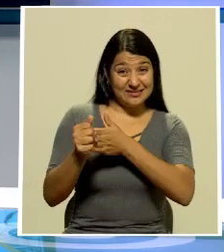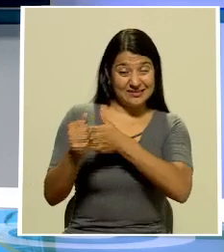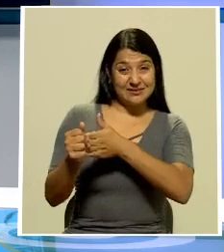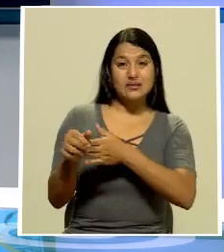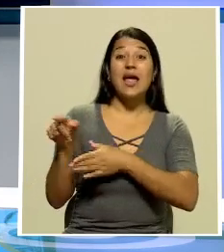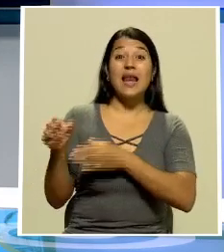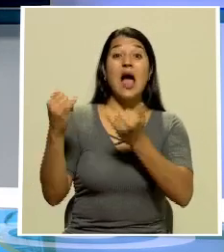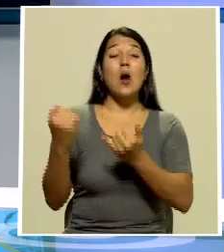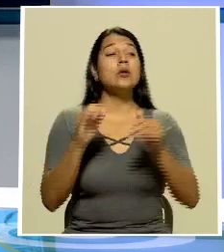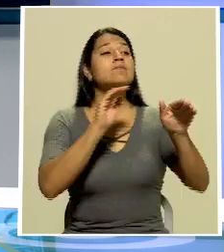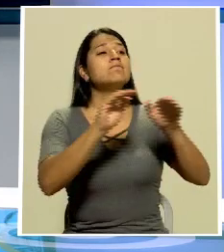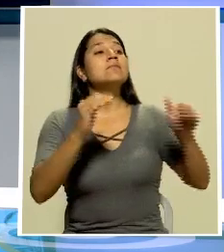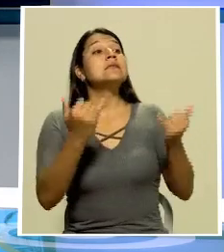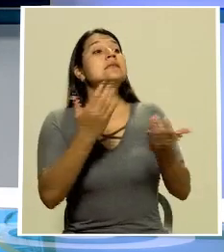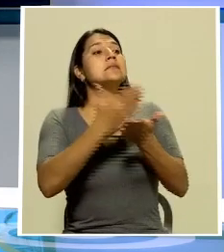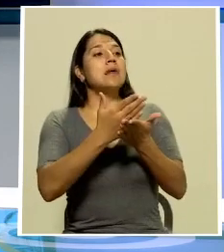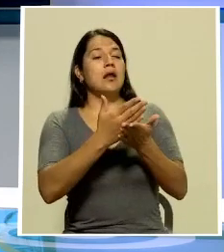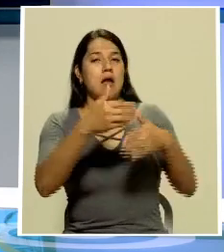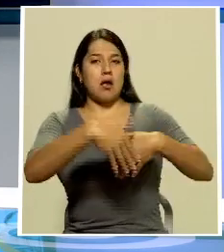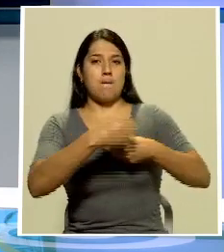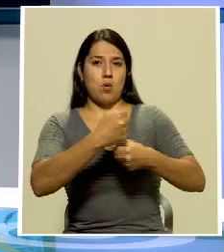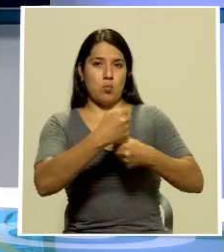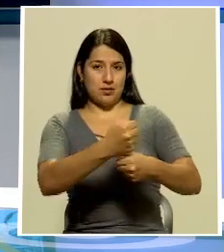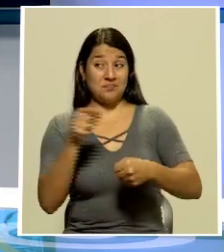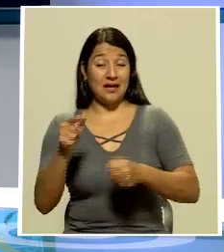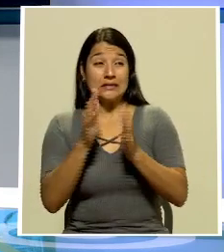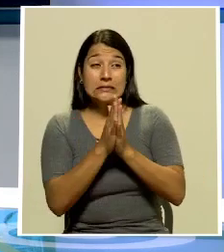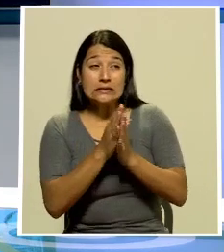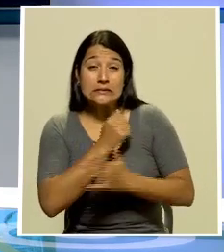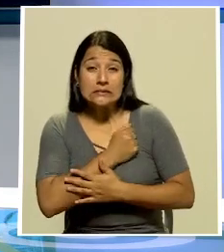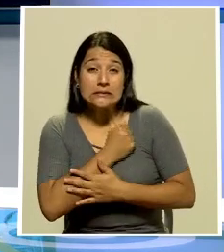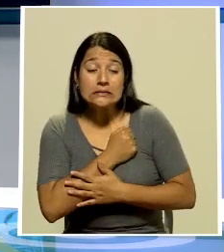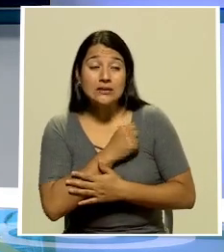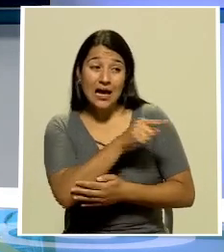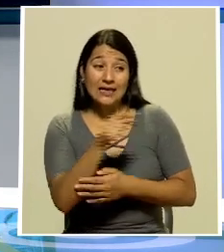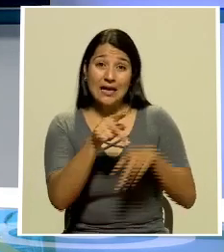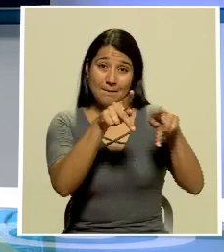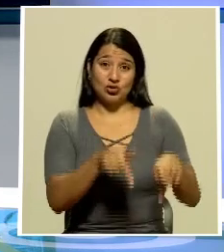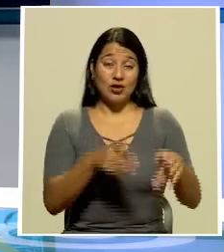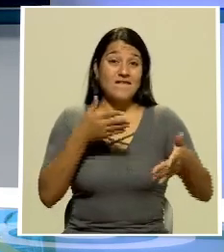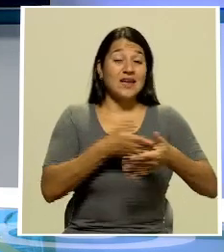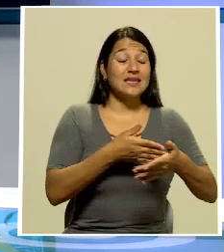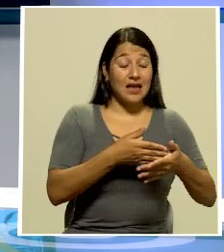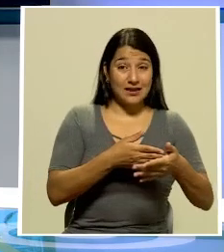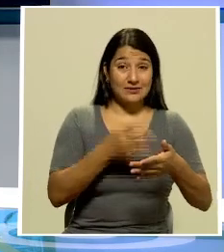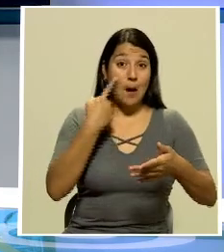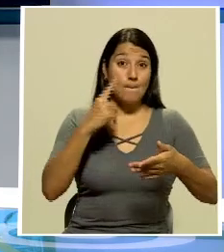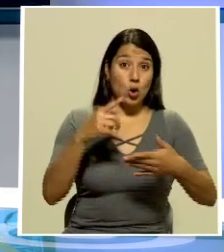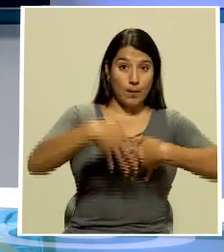inmediato toda protesta en las calles y se disculpa con quienes fueron víctimas de violencia durante